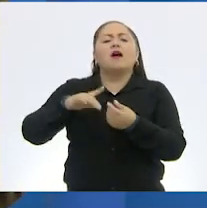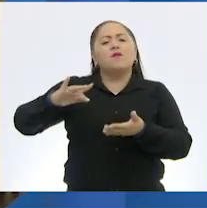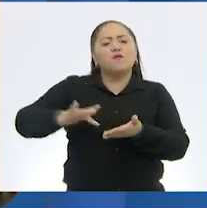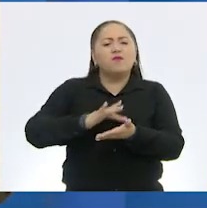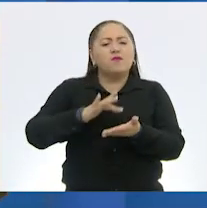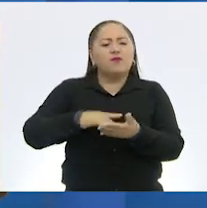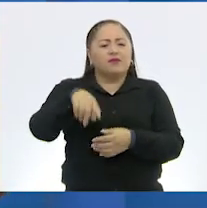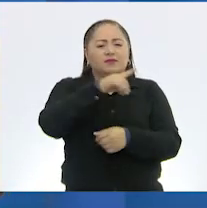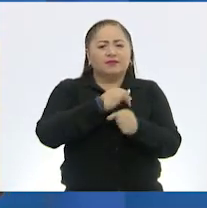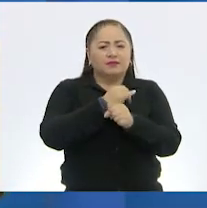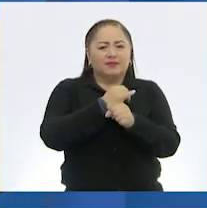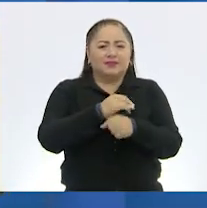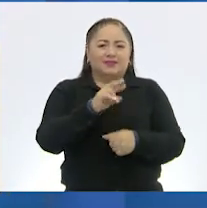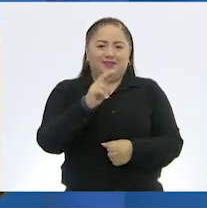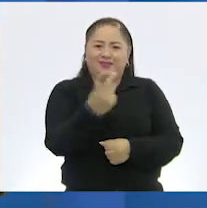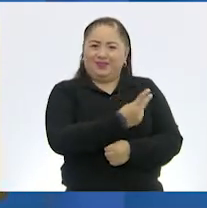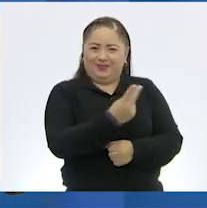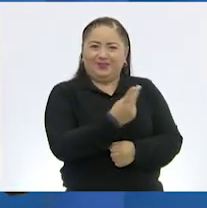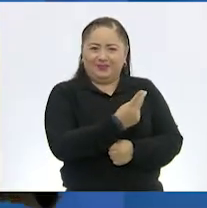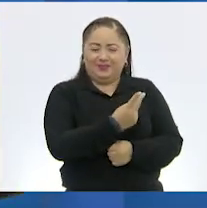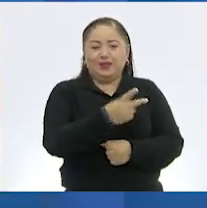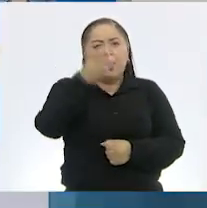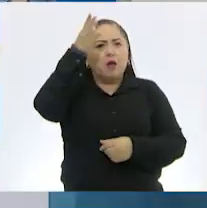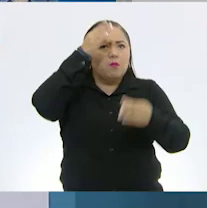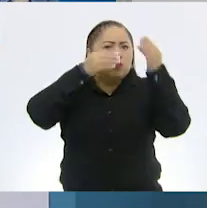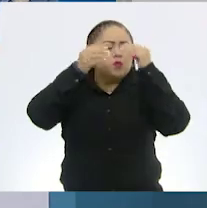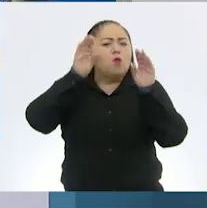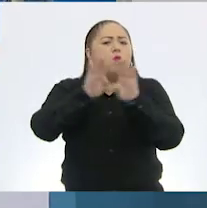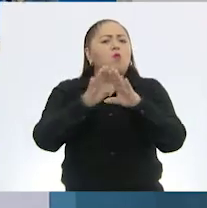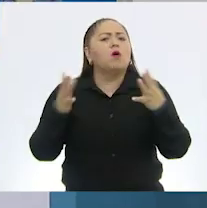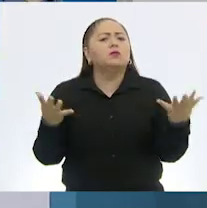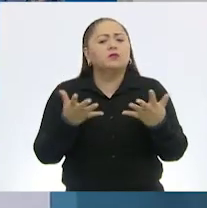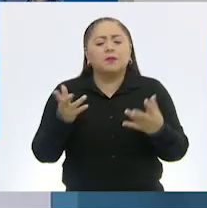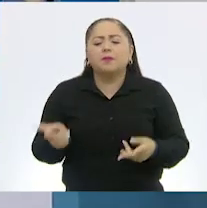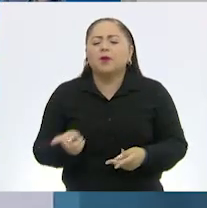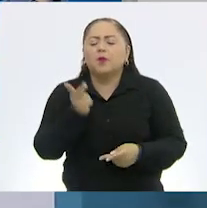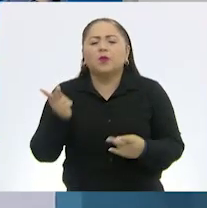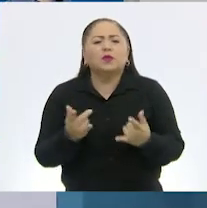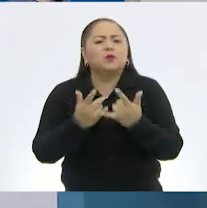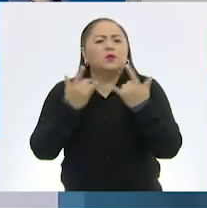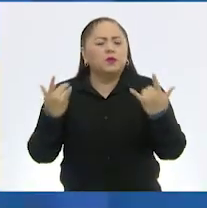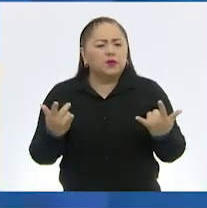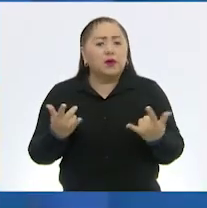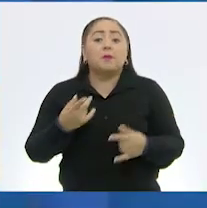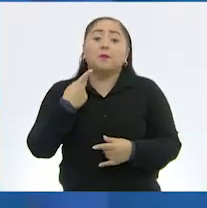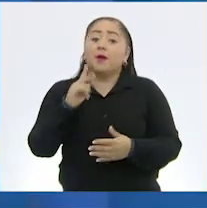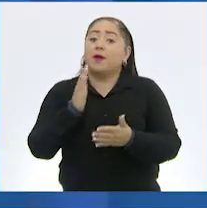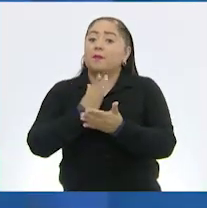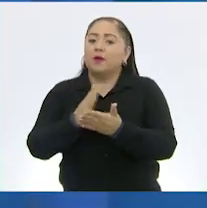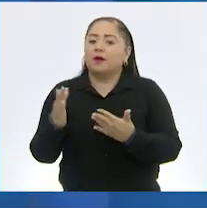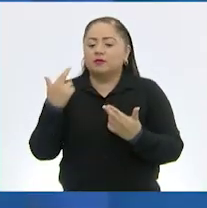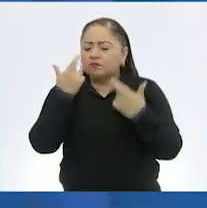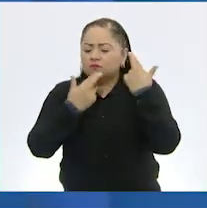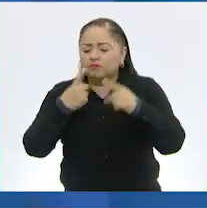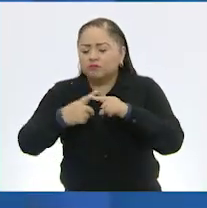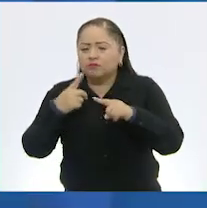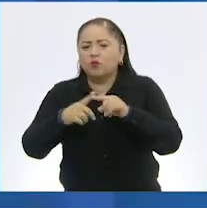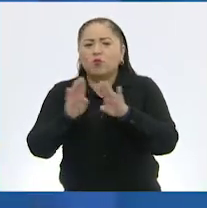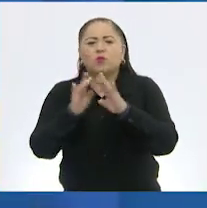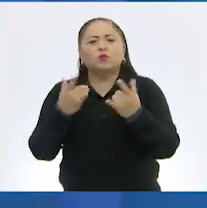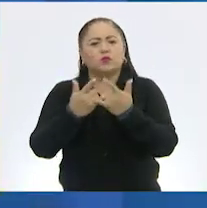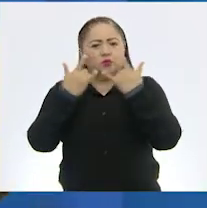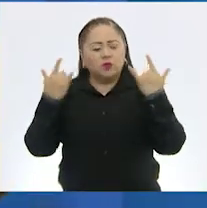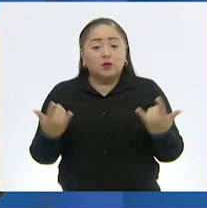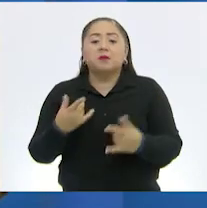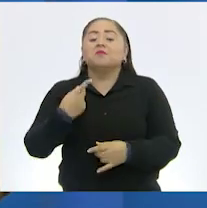los inspectores Raulito y Juan Carlos, aprendimos cómo hacer una pregunta histórica. Además, revisamos las diversas fuentes históricas